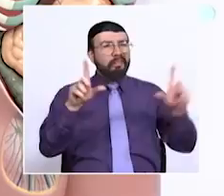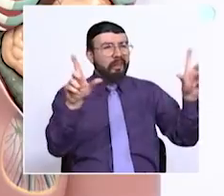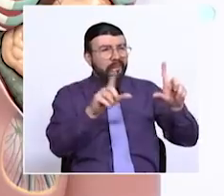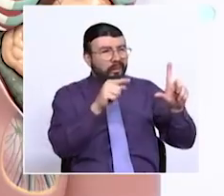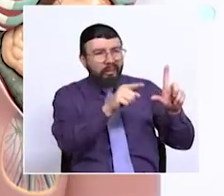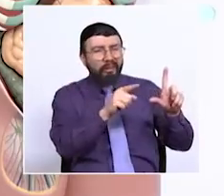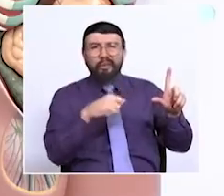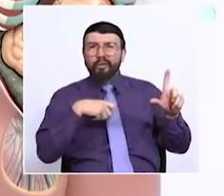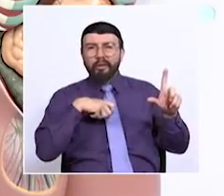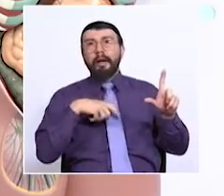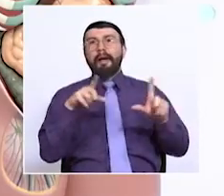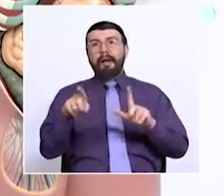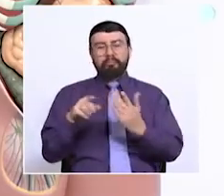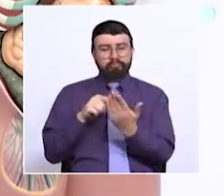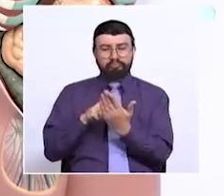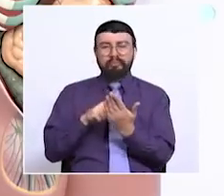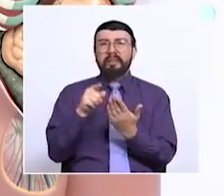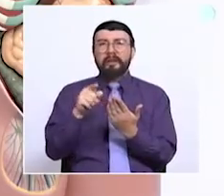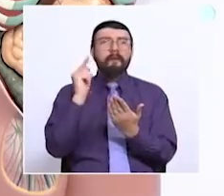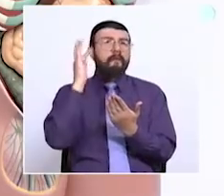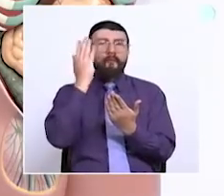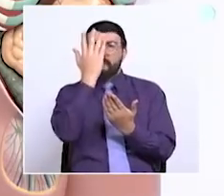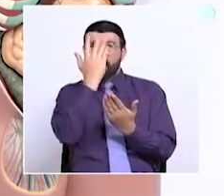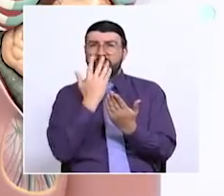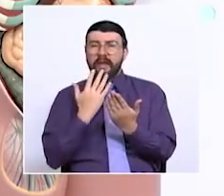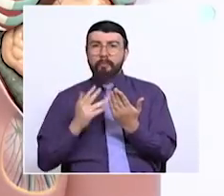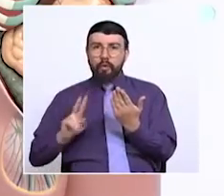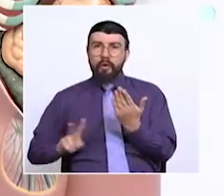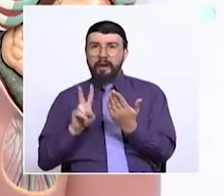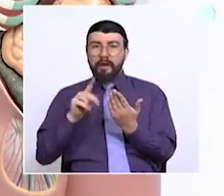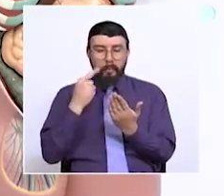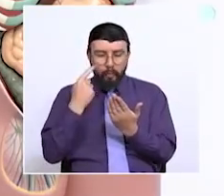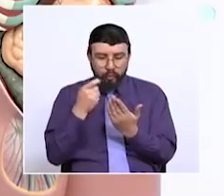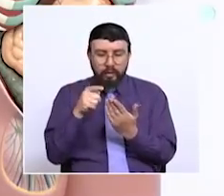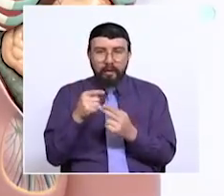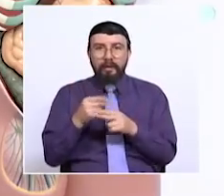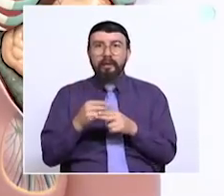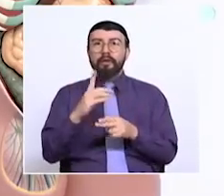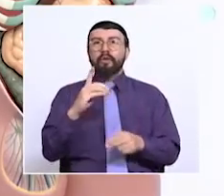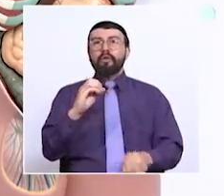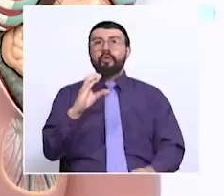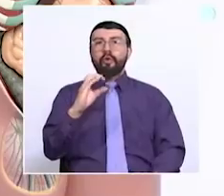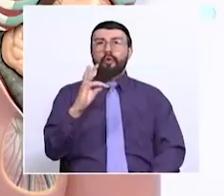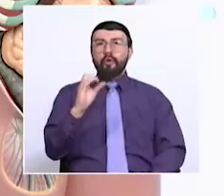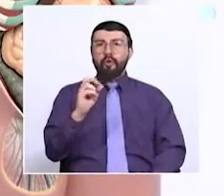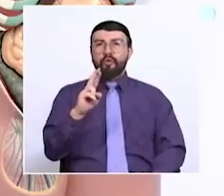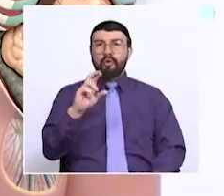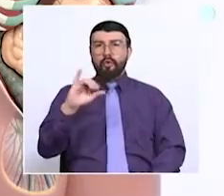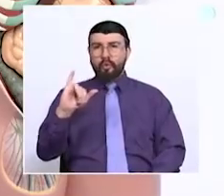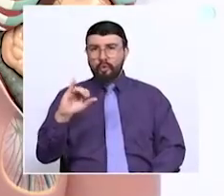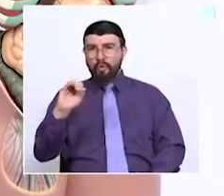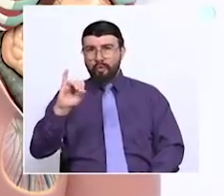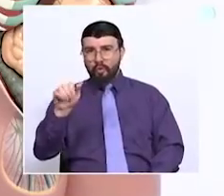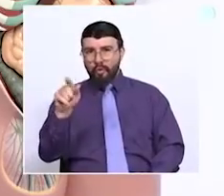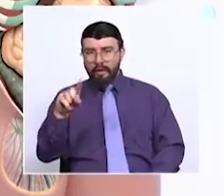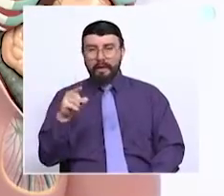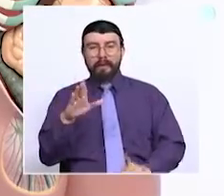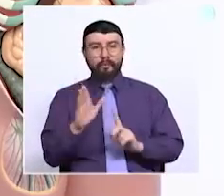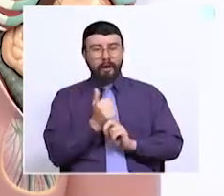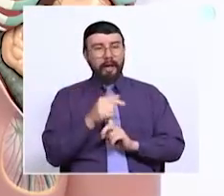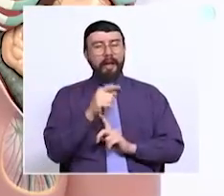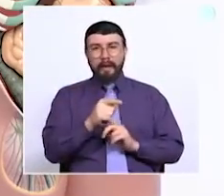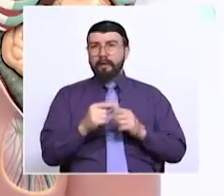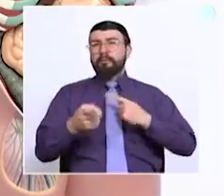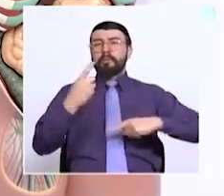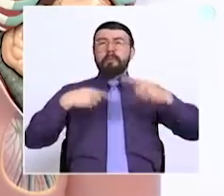Facebook Live, Doctor Rojas, y ahí van a poder ver nuestros programas. Hoy voy a hablar de un tema que es bien